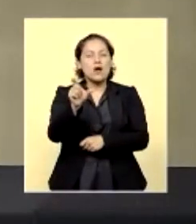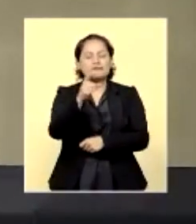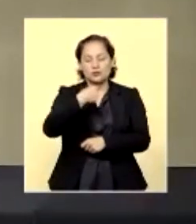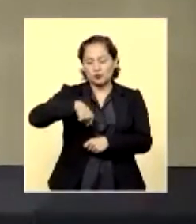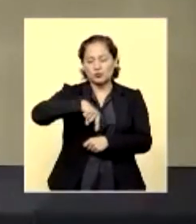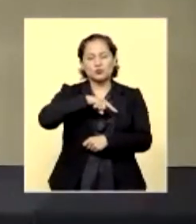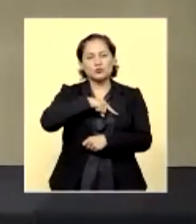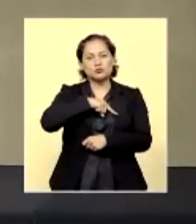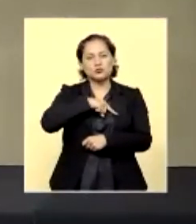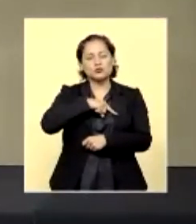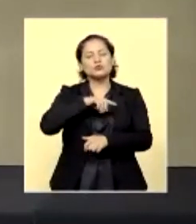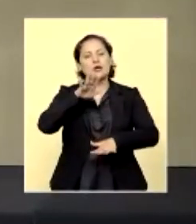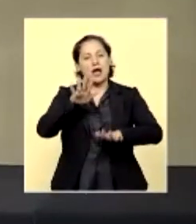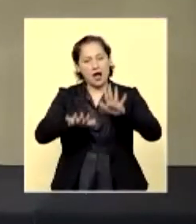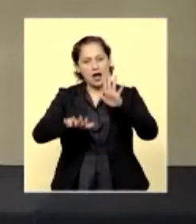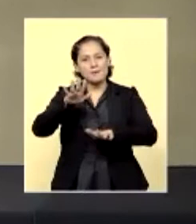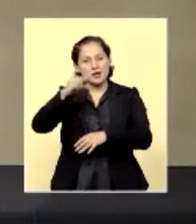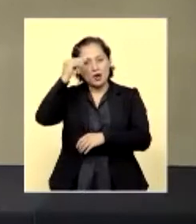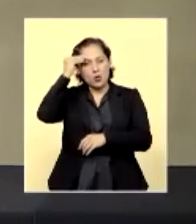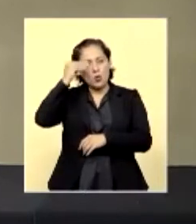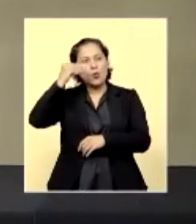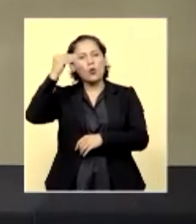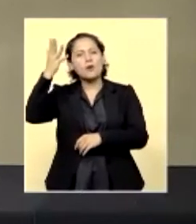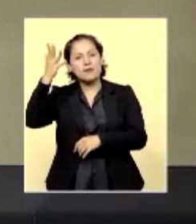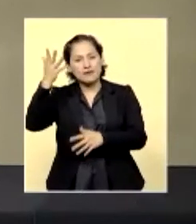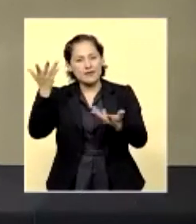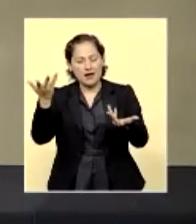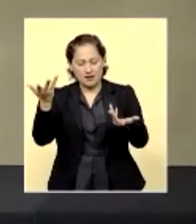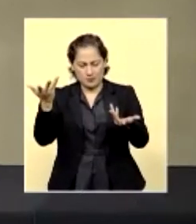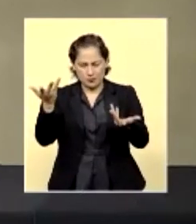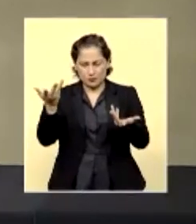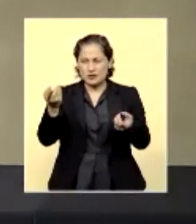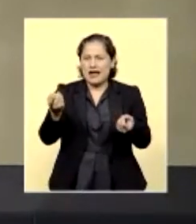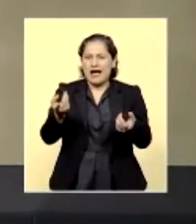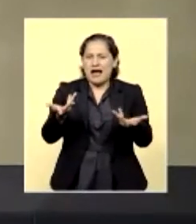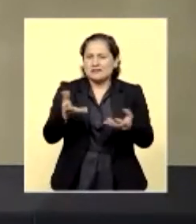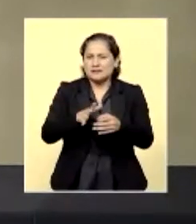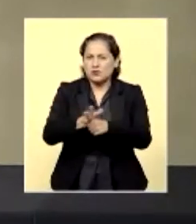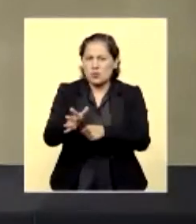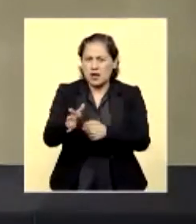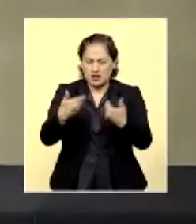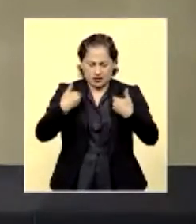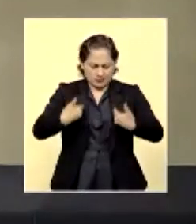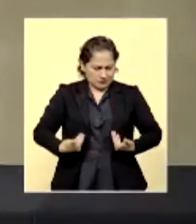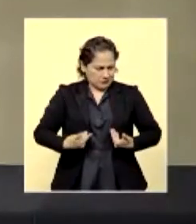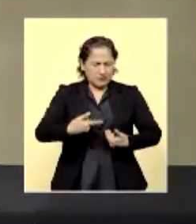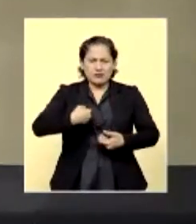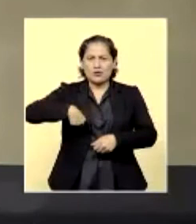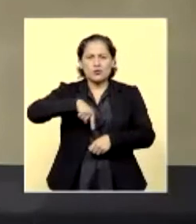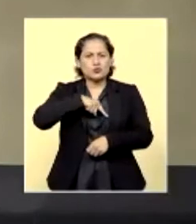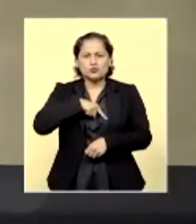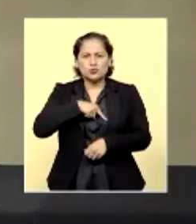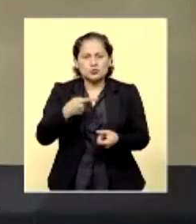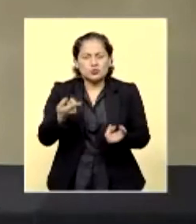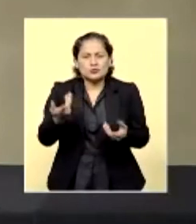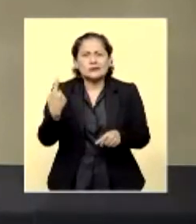olvidamos de fazer. Hacer. ¿Quién somos nós? ¿Quiénes somos nosotros? Los miembros de la comunidad.